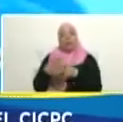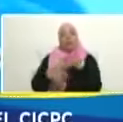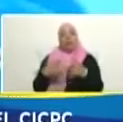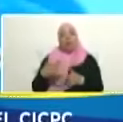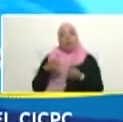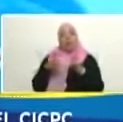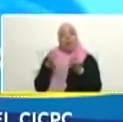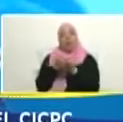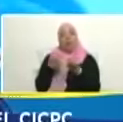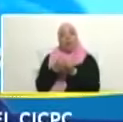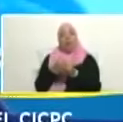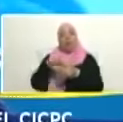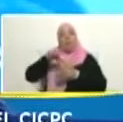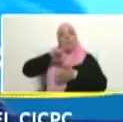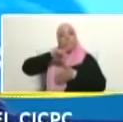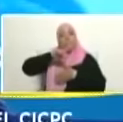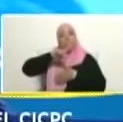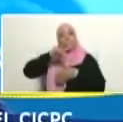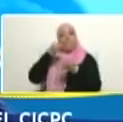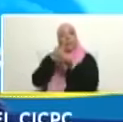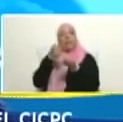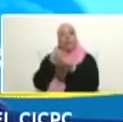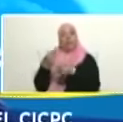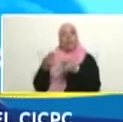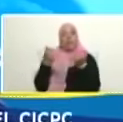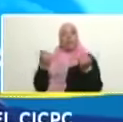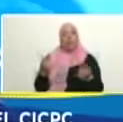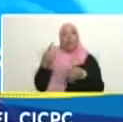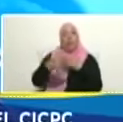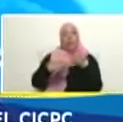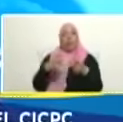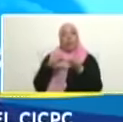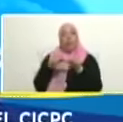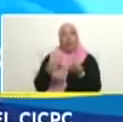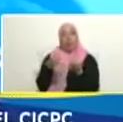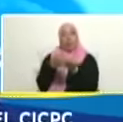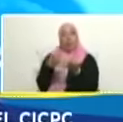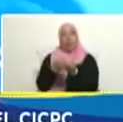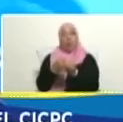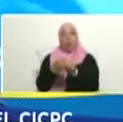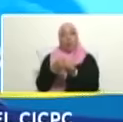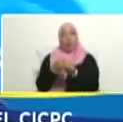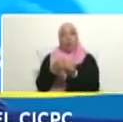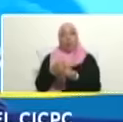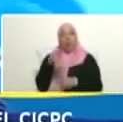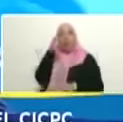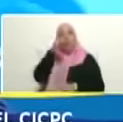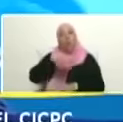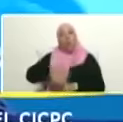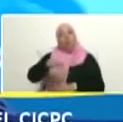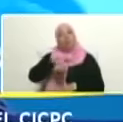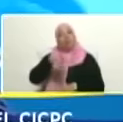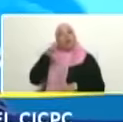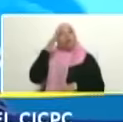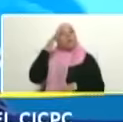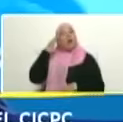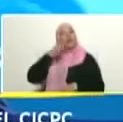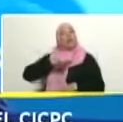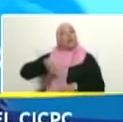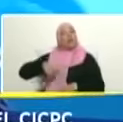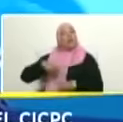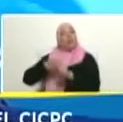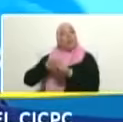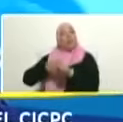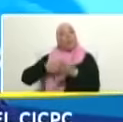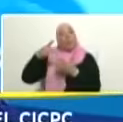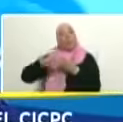el tema para América Latina y el Caribe. Y allí vamos perseverantes, perseverantes. Y ustedes saben que cuando nosotros nos